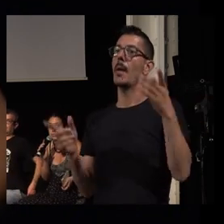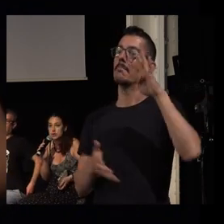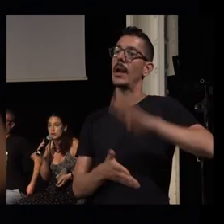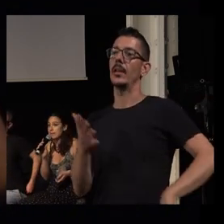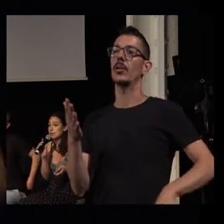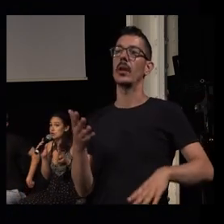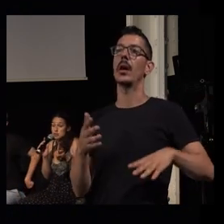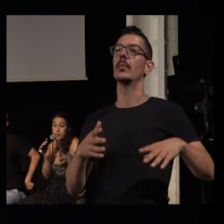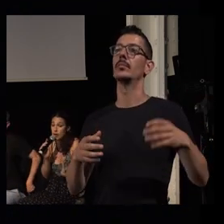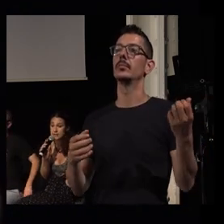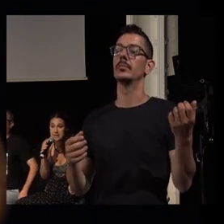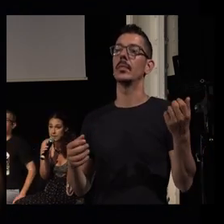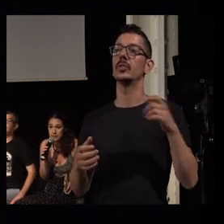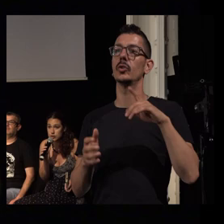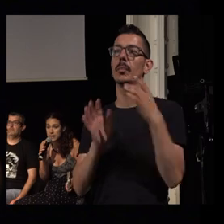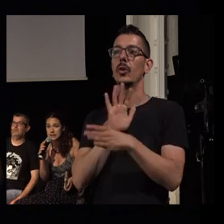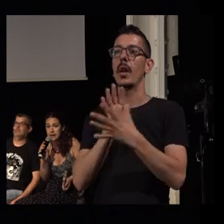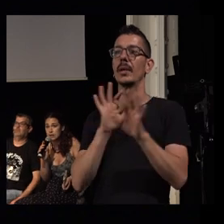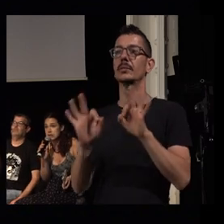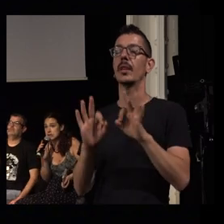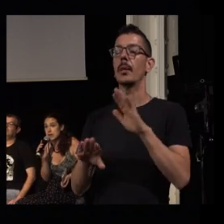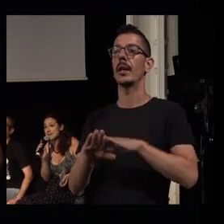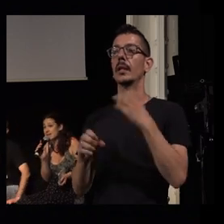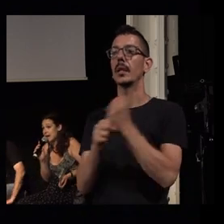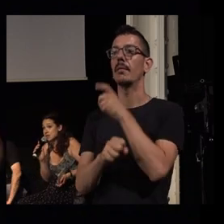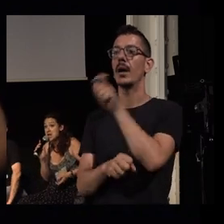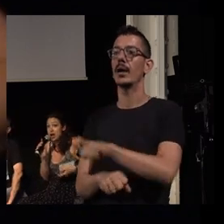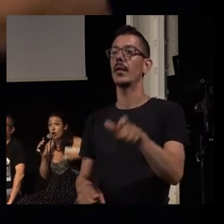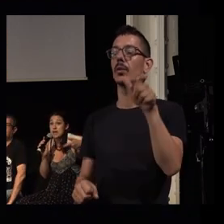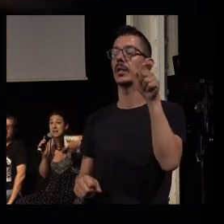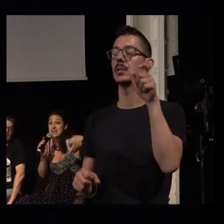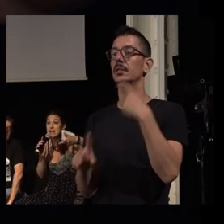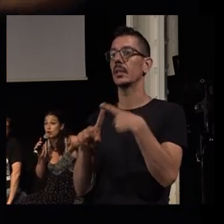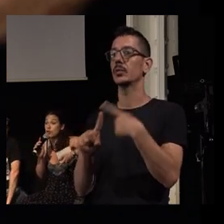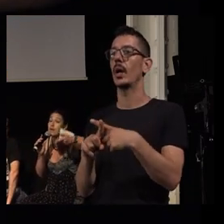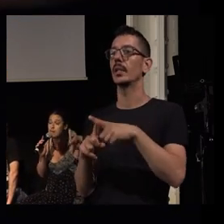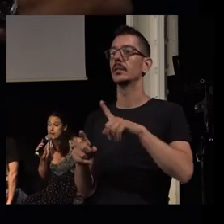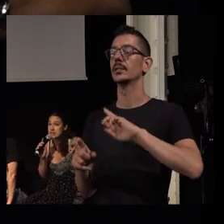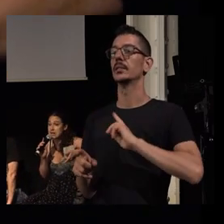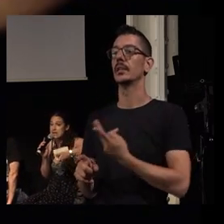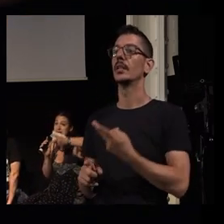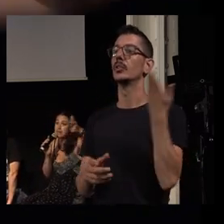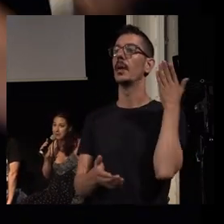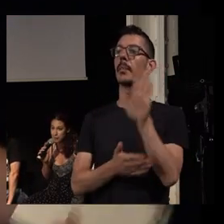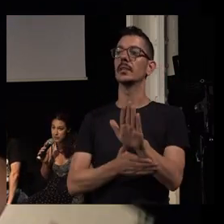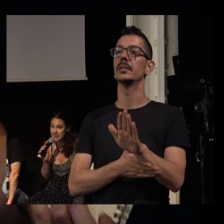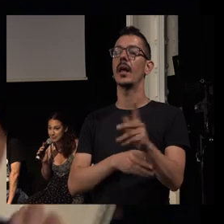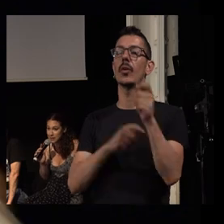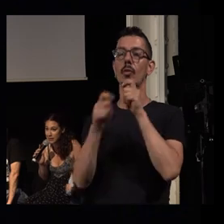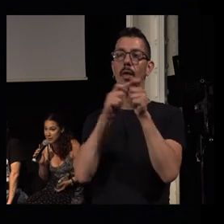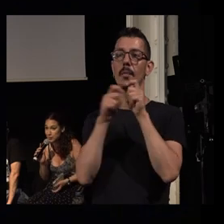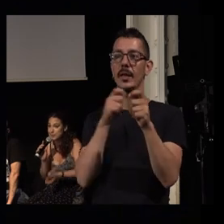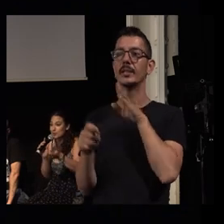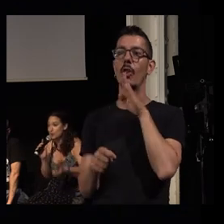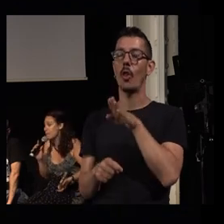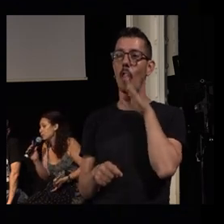Barcelona ha hecho posicionamientos, ha hecho programas específicos para trabajadoras sexuales trans, los ha presentado en rueda de prensa en esa sala maravillosa que tenemos